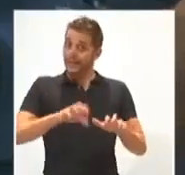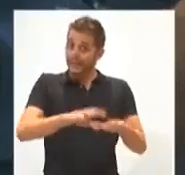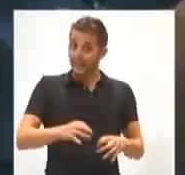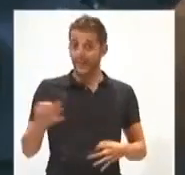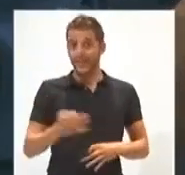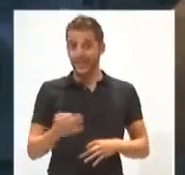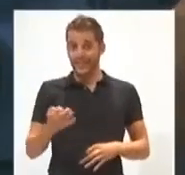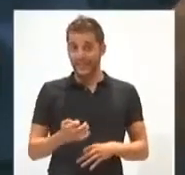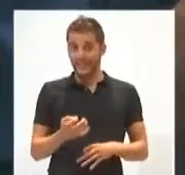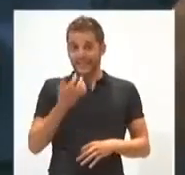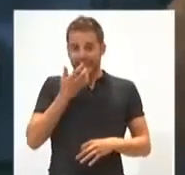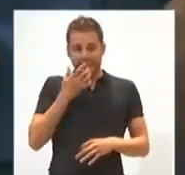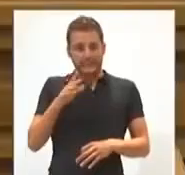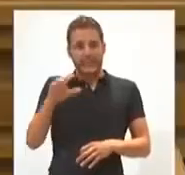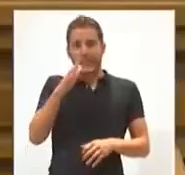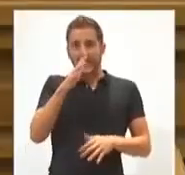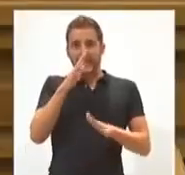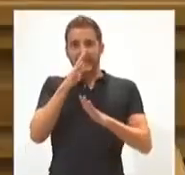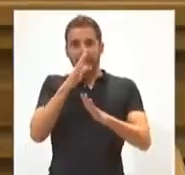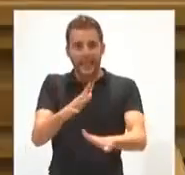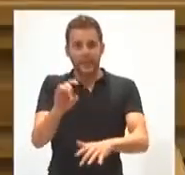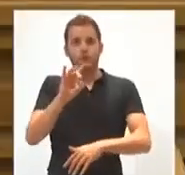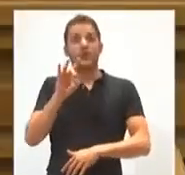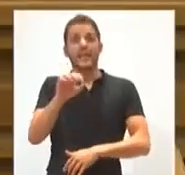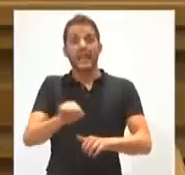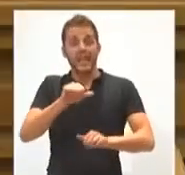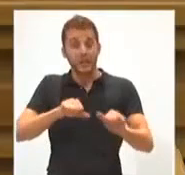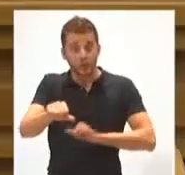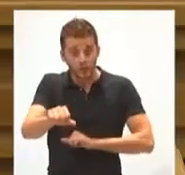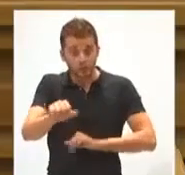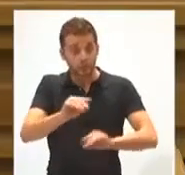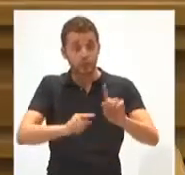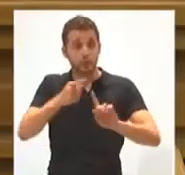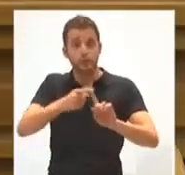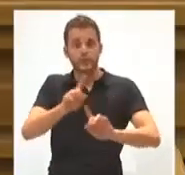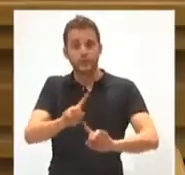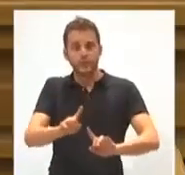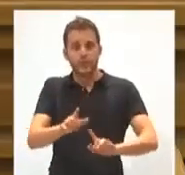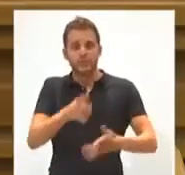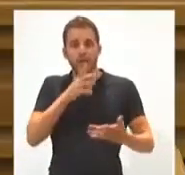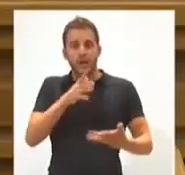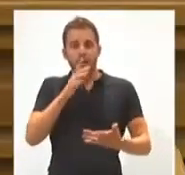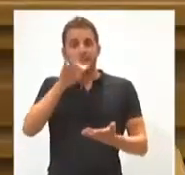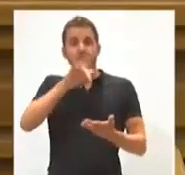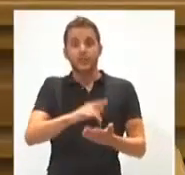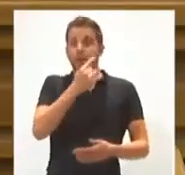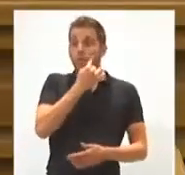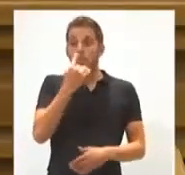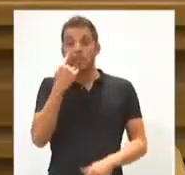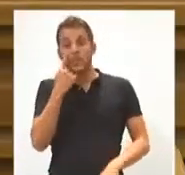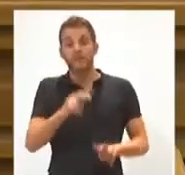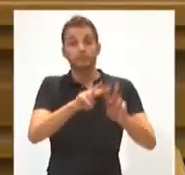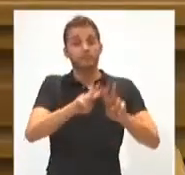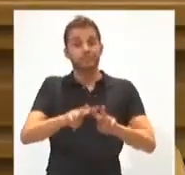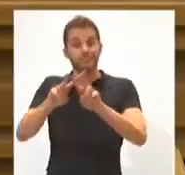necesitan en 10 ó 15 años y ahora vamos a nombrar el equipo de inspección que va a auditar e inspeccionar más allá de la